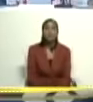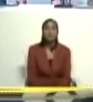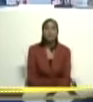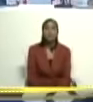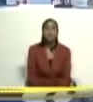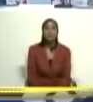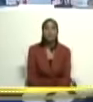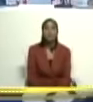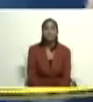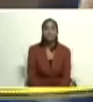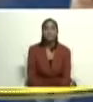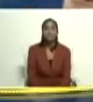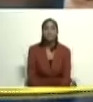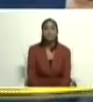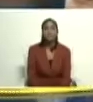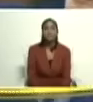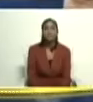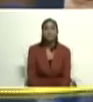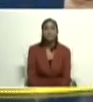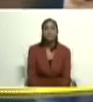¿Ah?